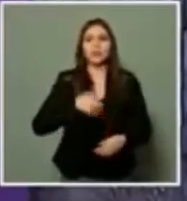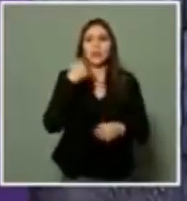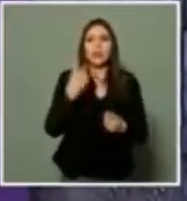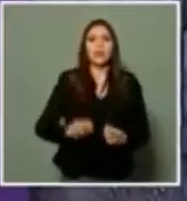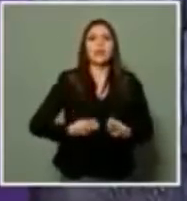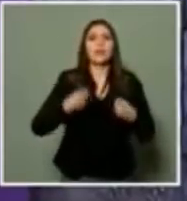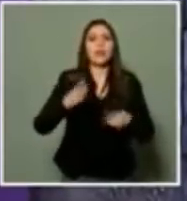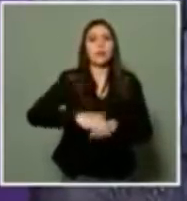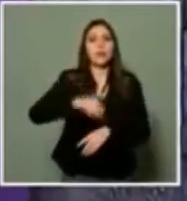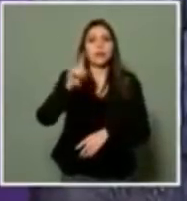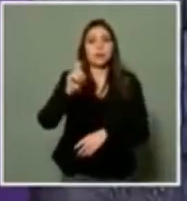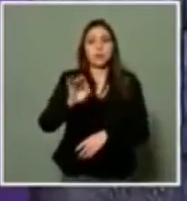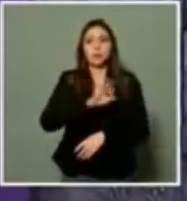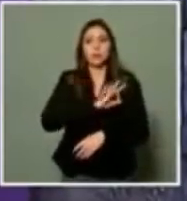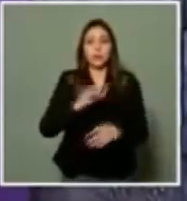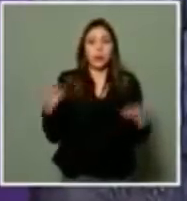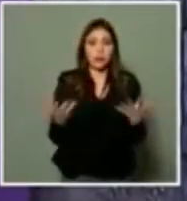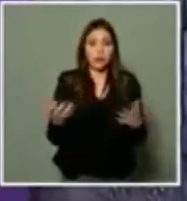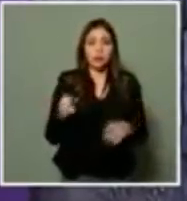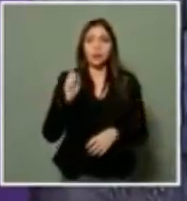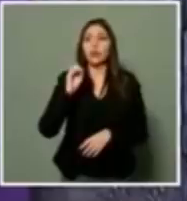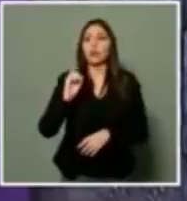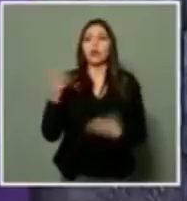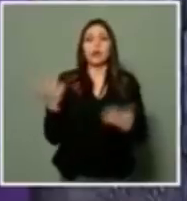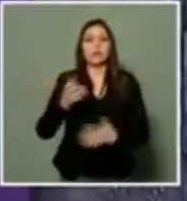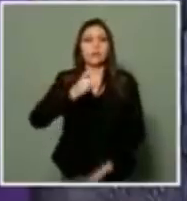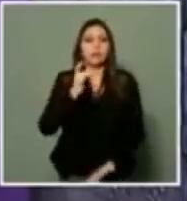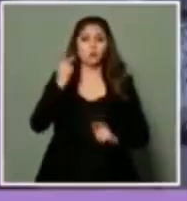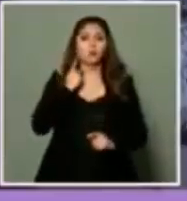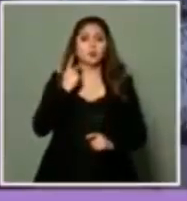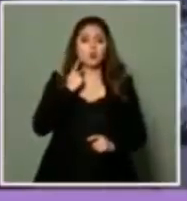más agua. ¿Lo logramos o lo logramos?